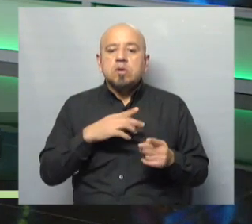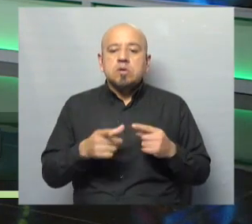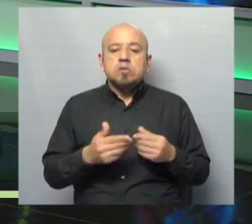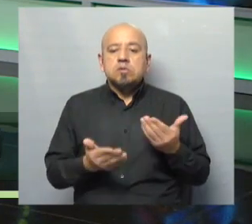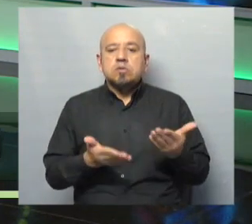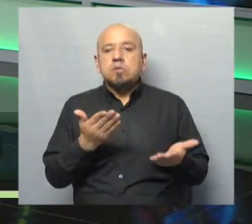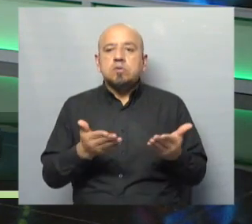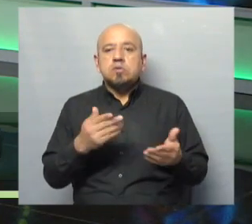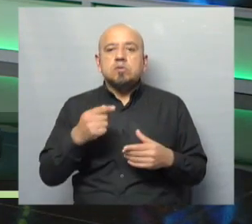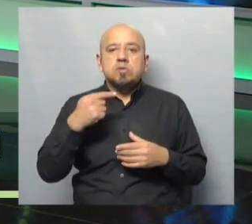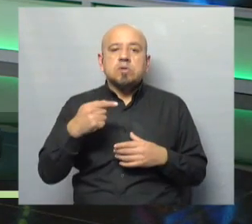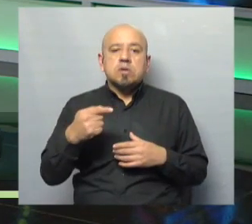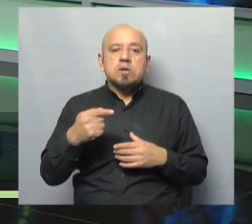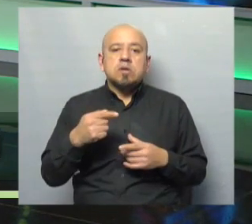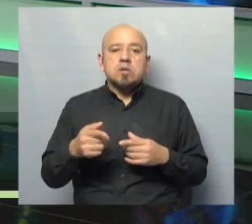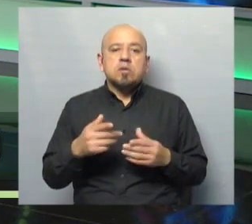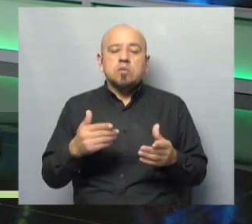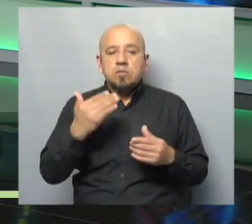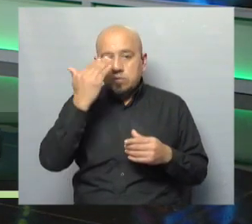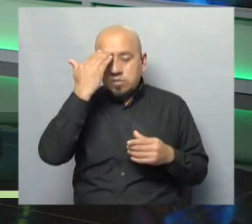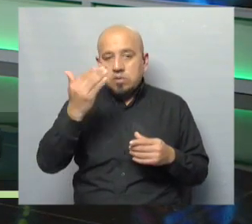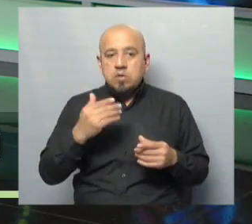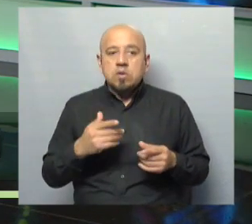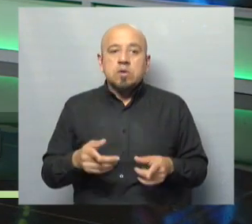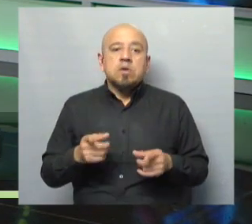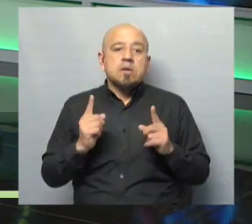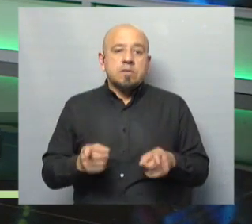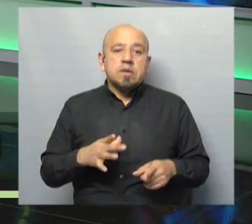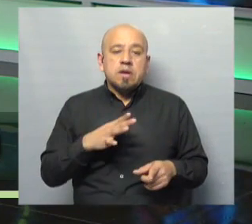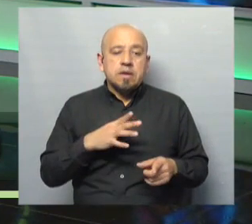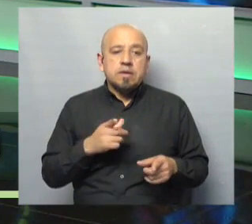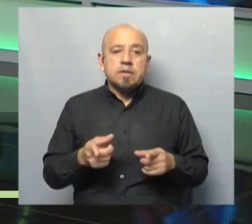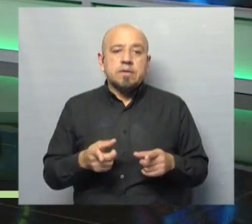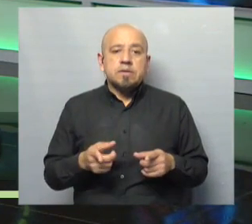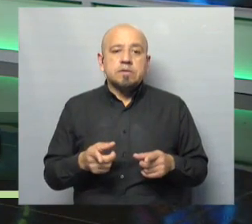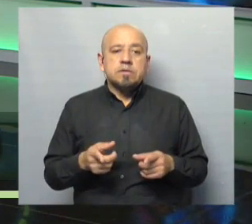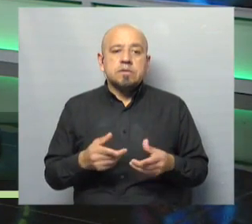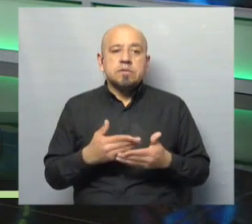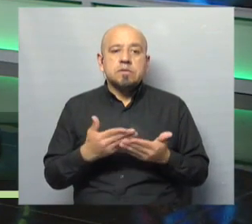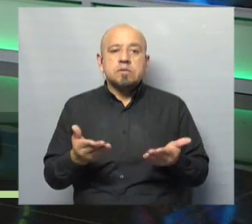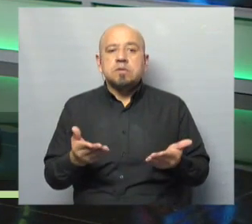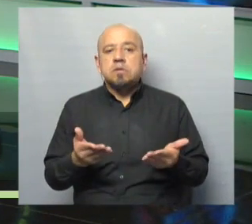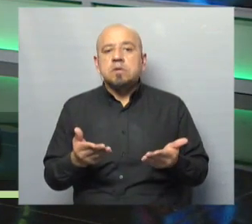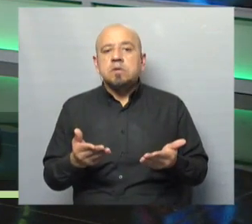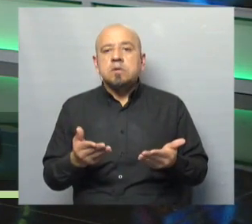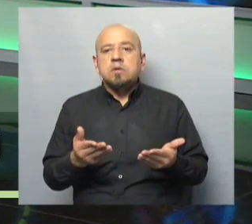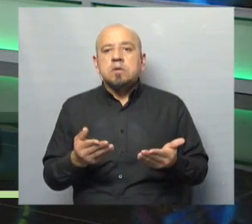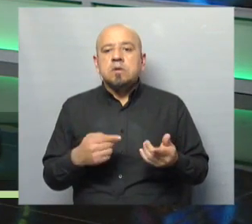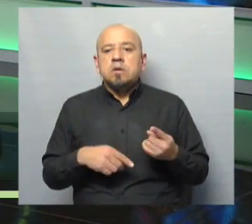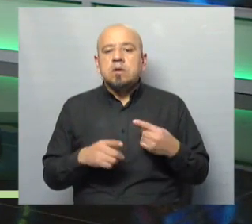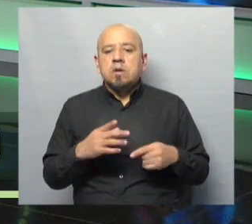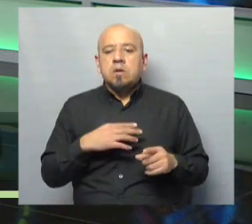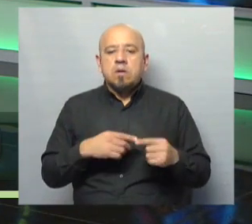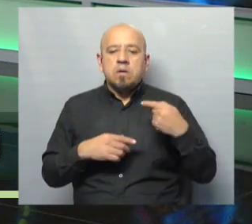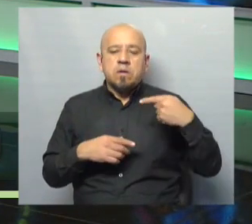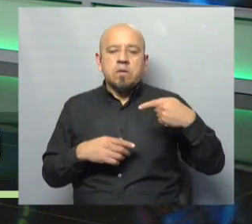evaluación negativa del grado lo bastante el frente amplio y luego tenemos un par de elementos con una visión negativa